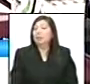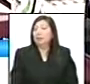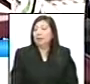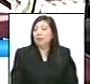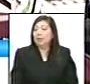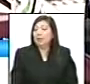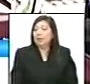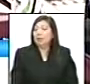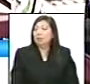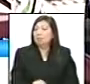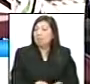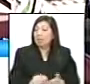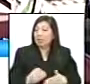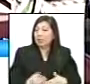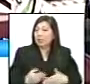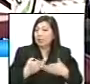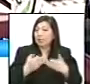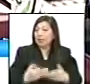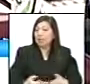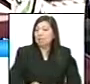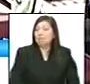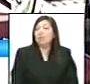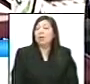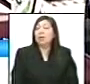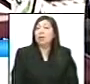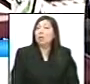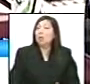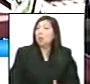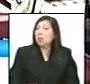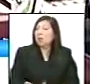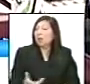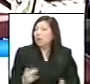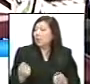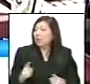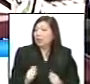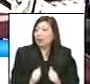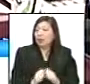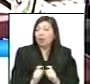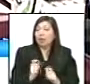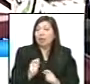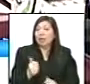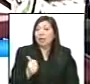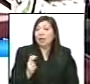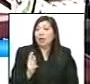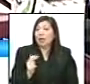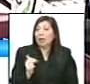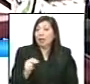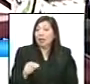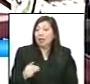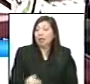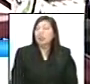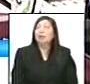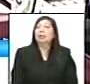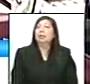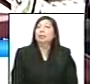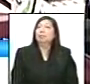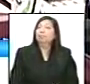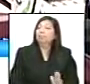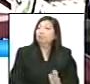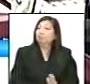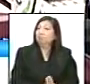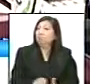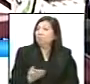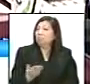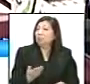otro debate que es más amplio y que, en verdad, en el cual probablemente no esté de acuerdo con el congresista Arana, en el sentido de hay una aspiración de